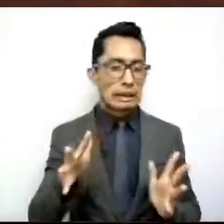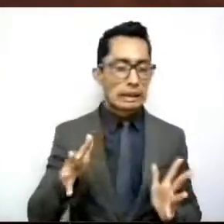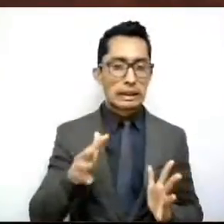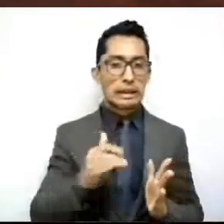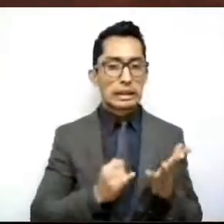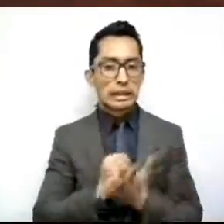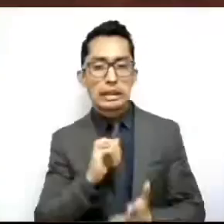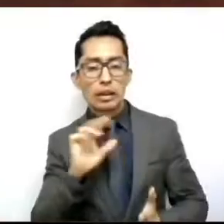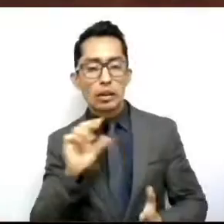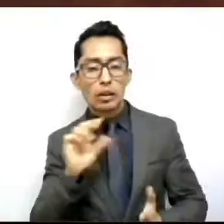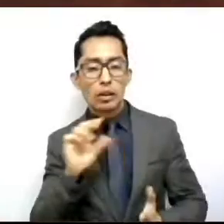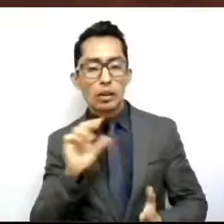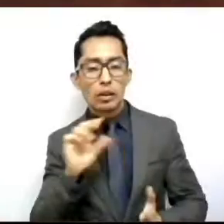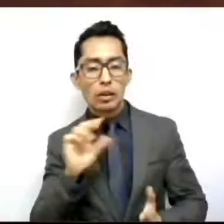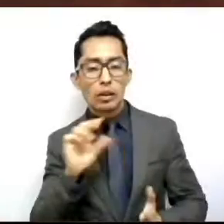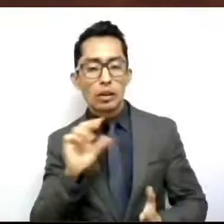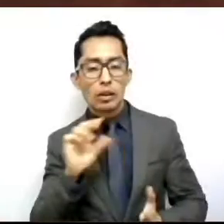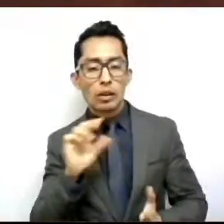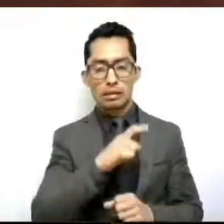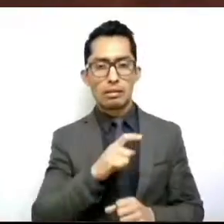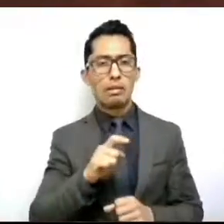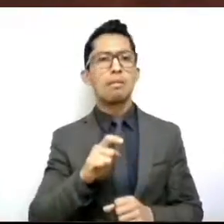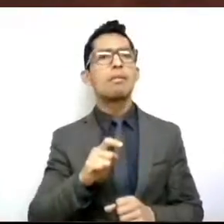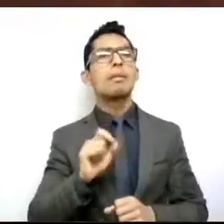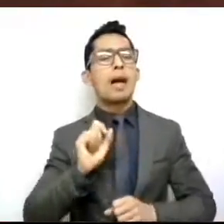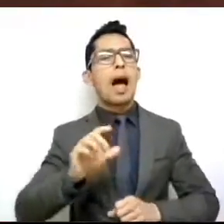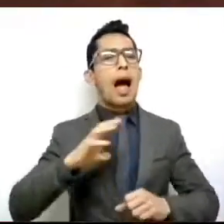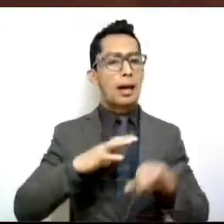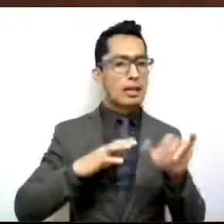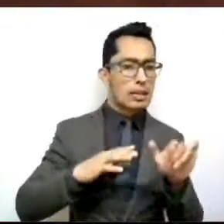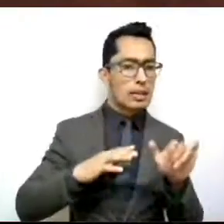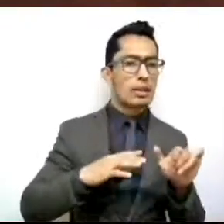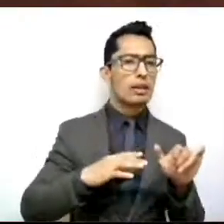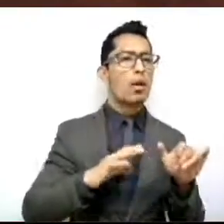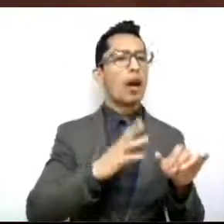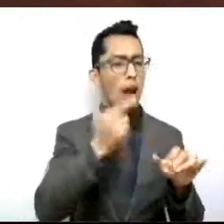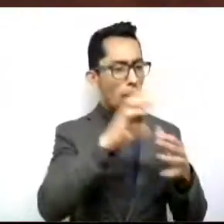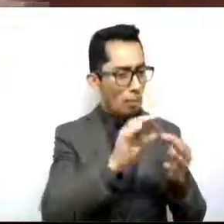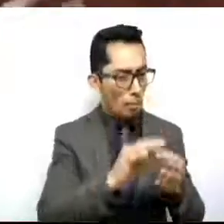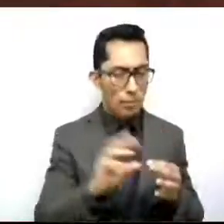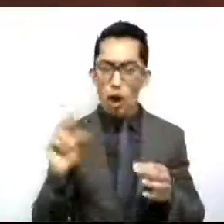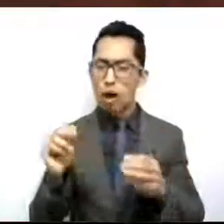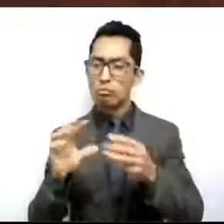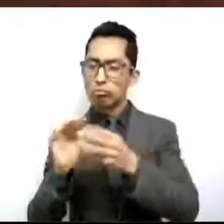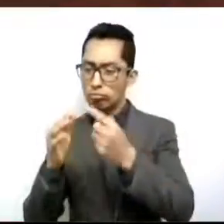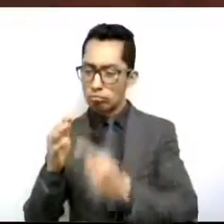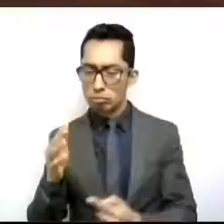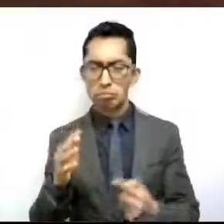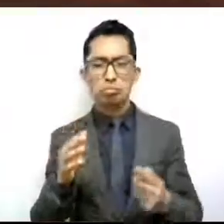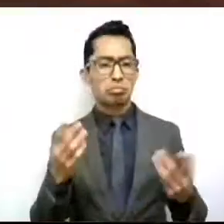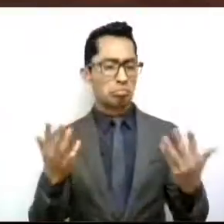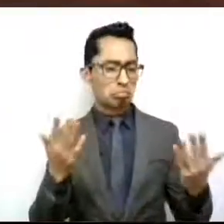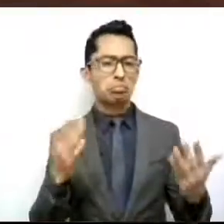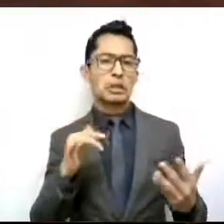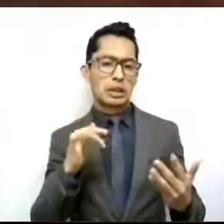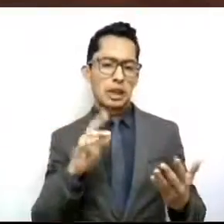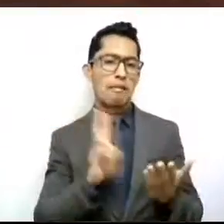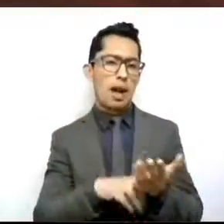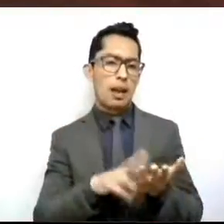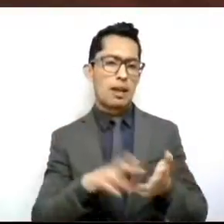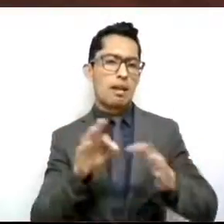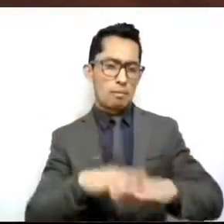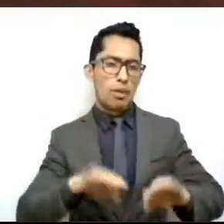Yo creo que aquí ambas partes tienen argumentos importantísimos. Yo